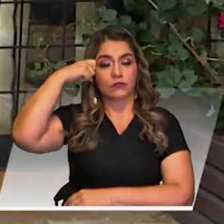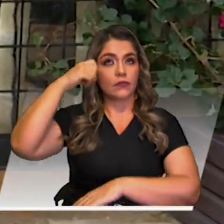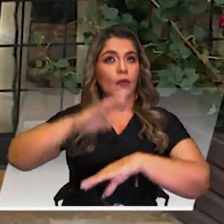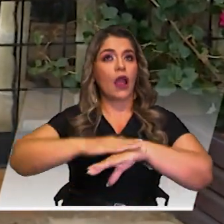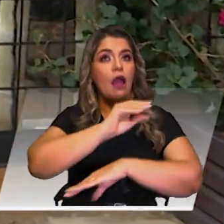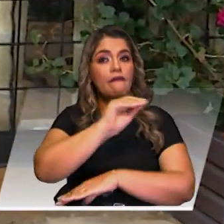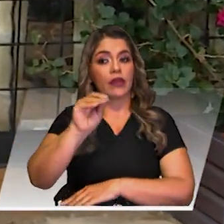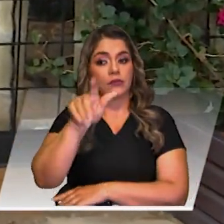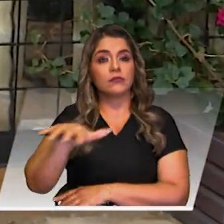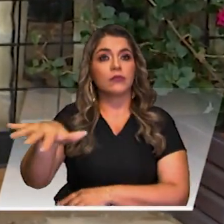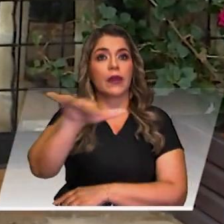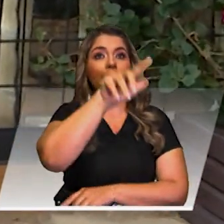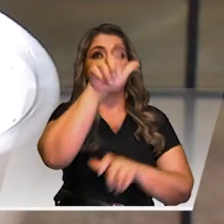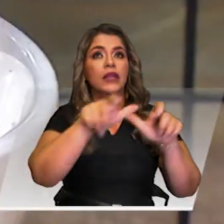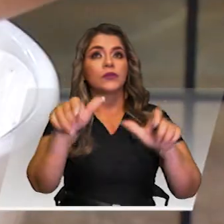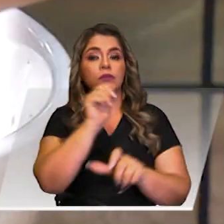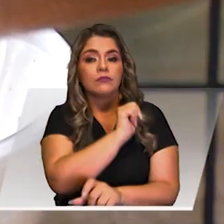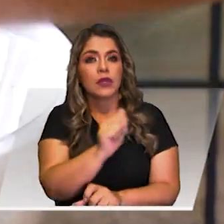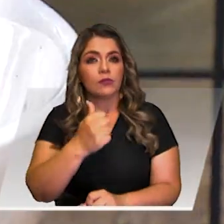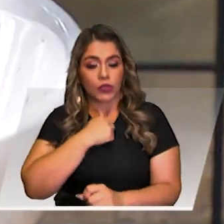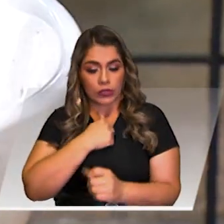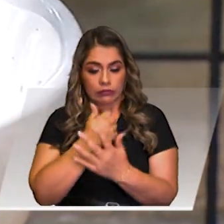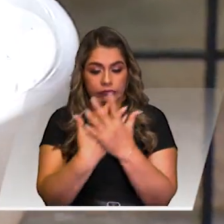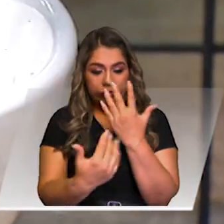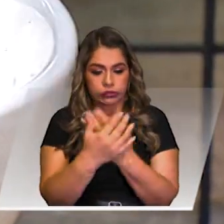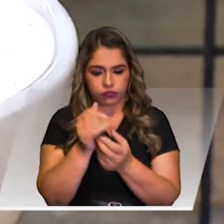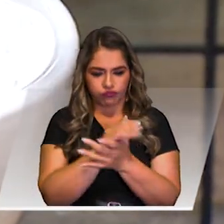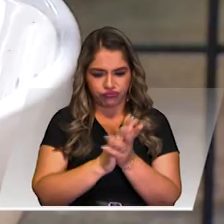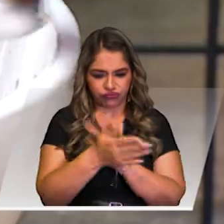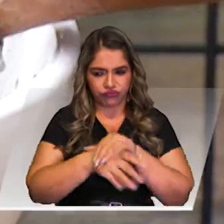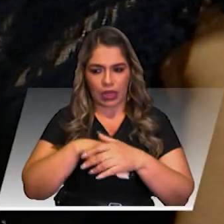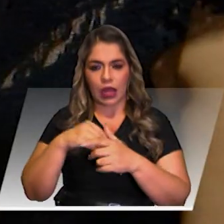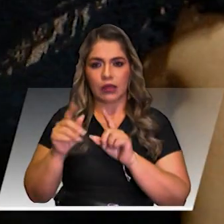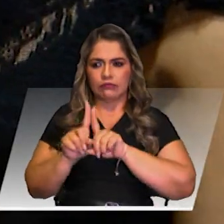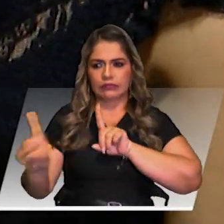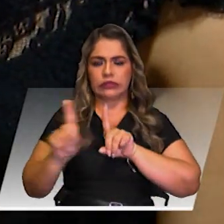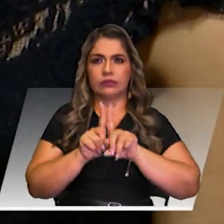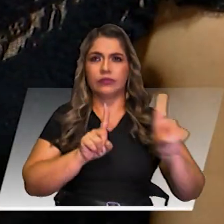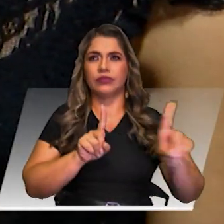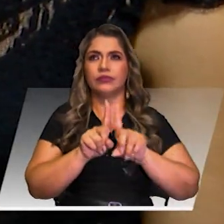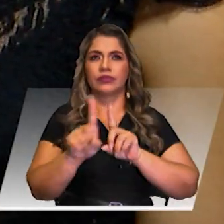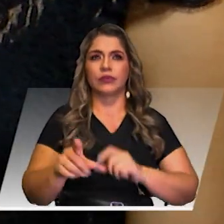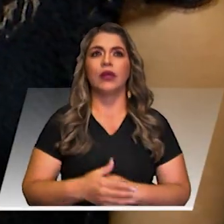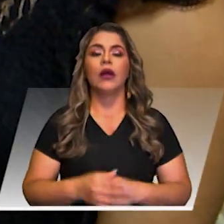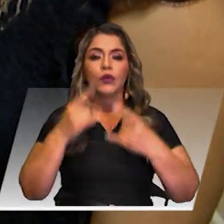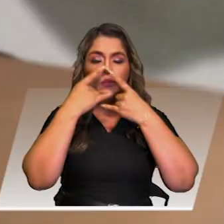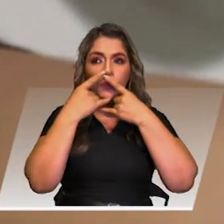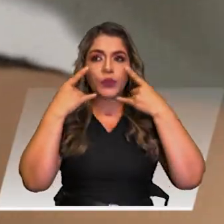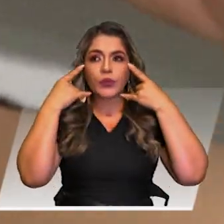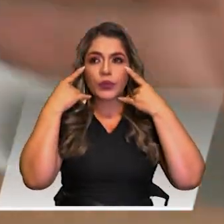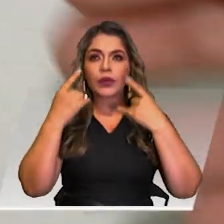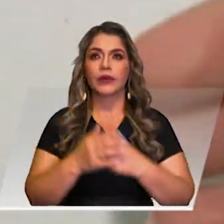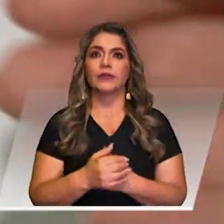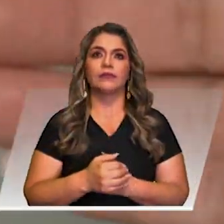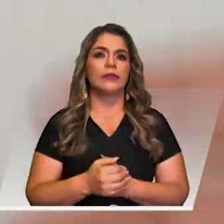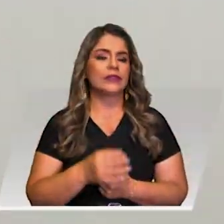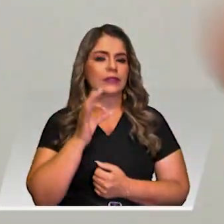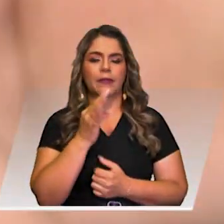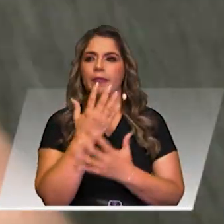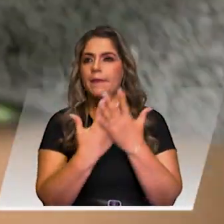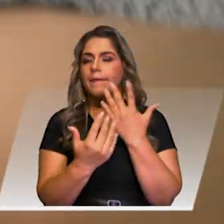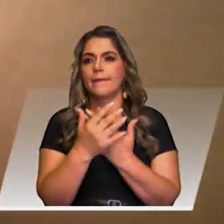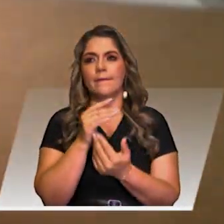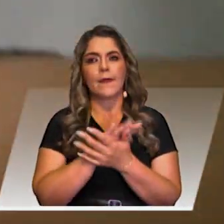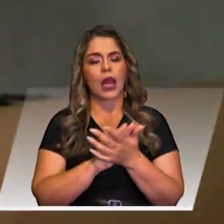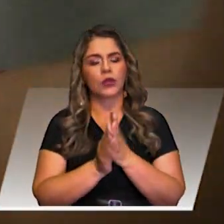continuar con el cumplimiento estricto del distanciamiento social el uso del tapabocas y el constante lavado de manos para